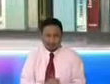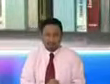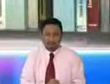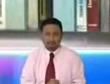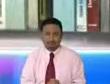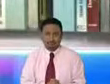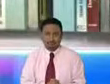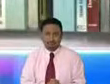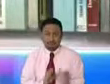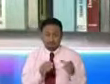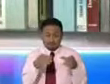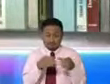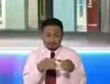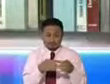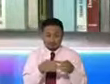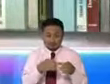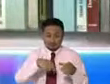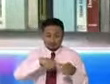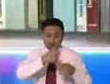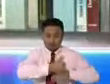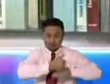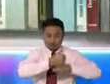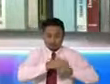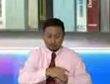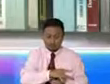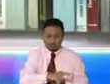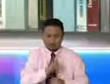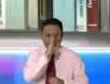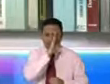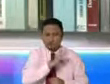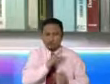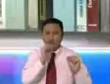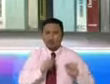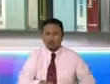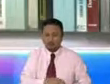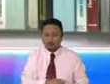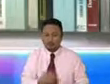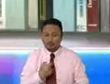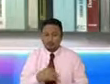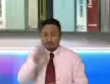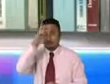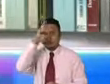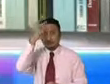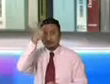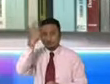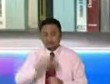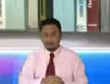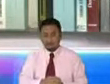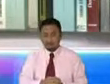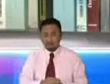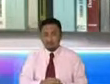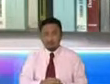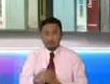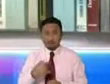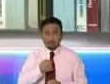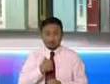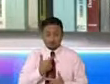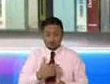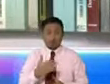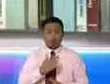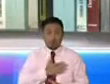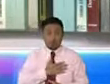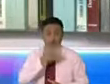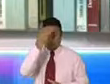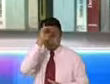Corte jamás puede permitirse el sostener errores en un siguiente fallo. Si yo me equivoqué en un